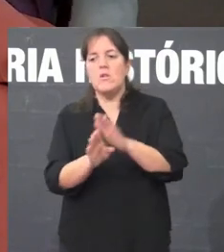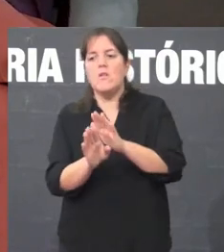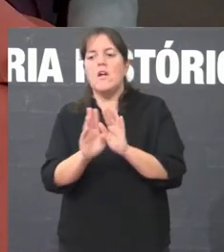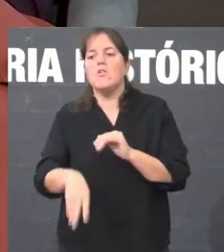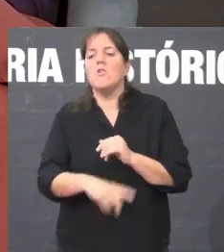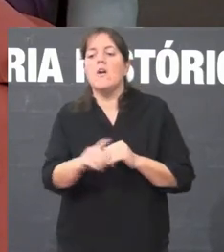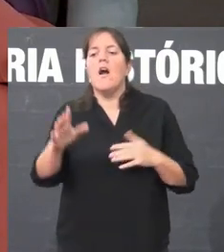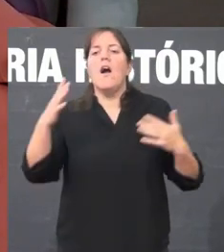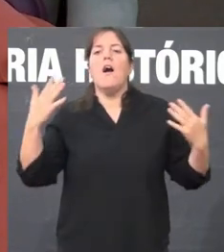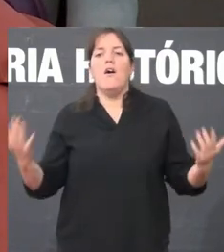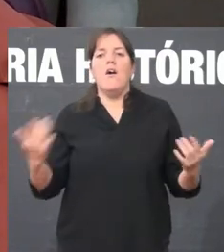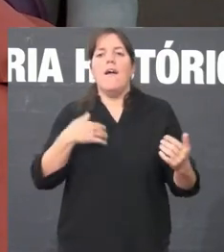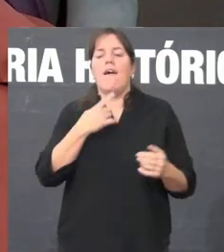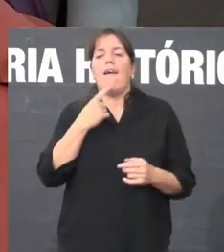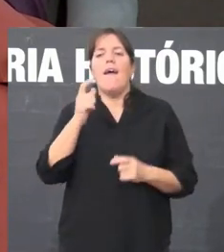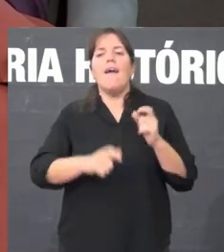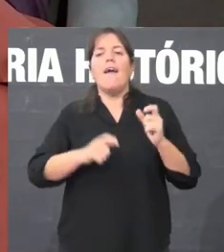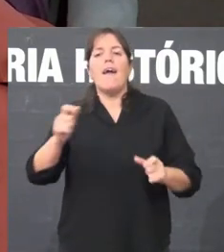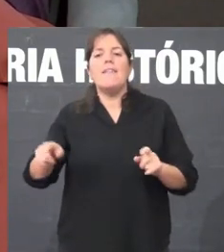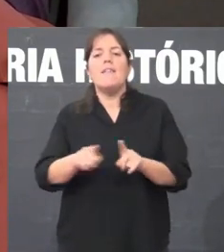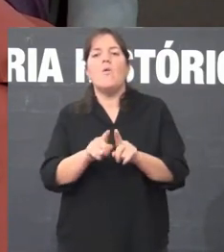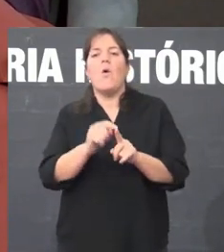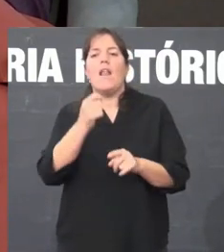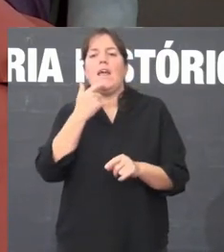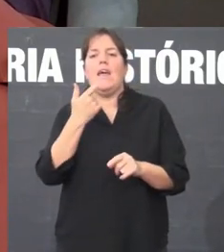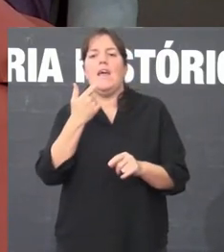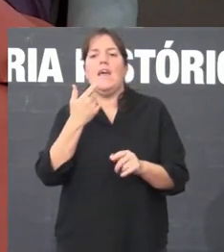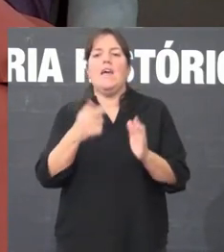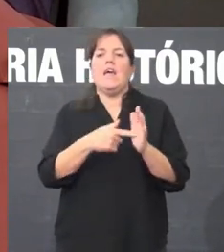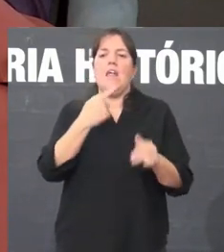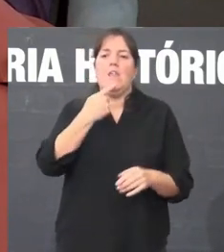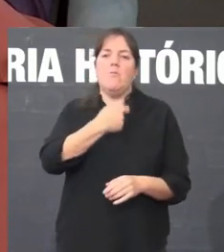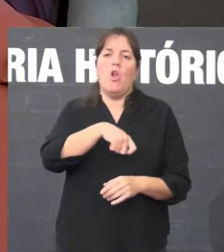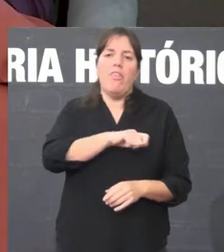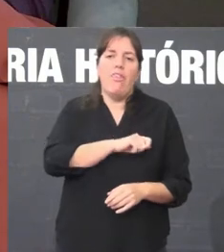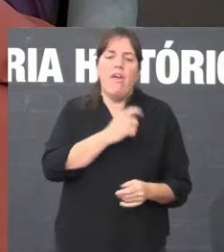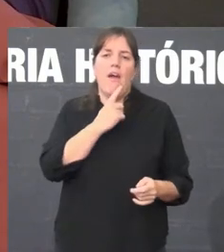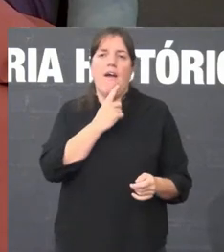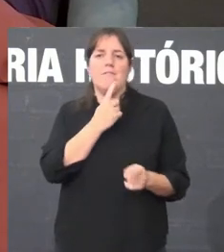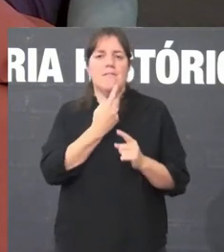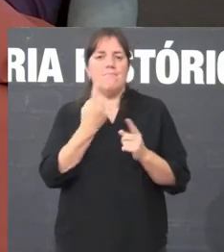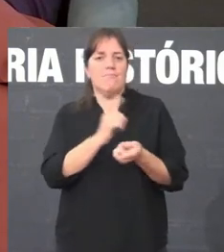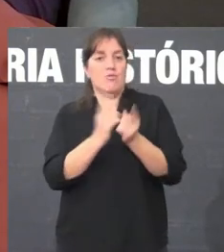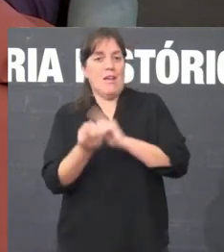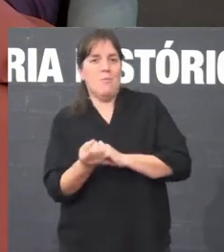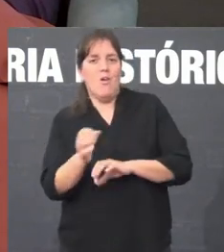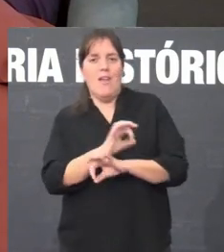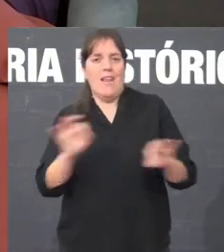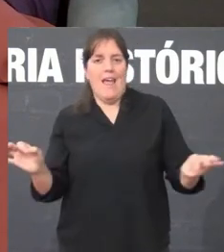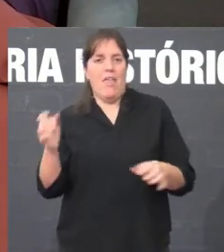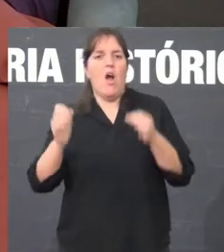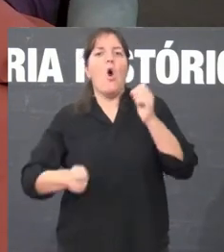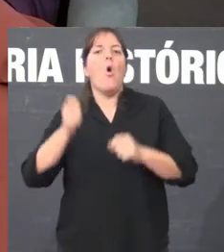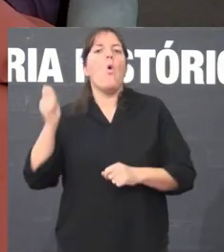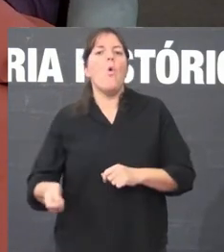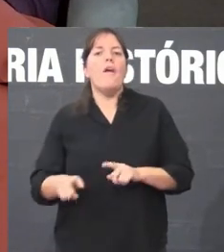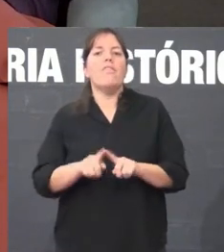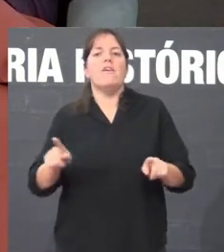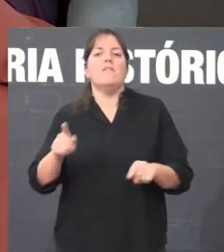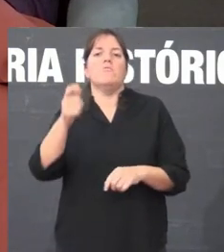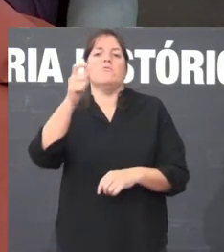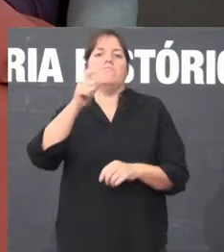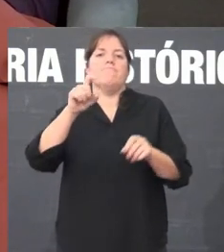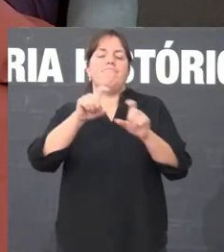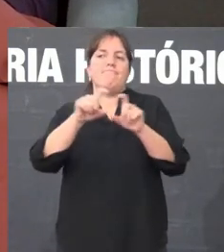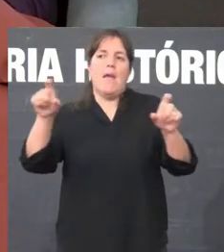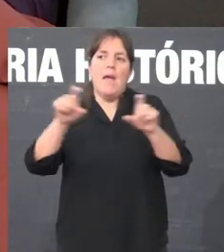evidentemente hubo mucha gente que no fue depurada, policía, jueces, bueno, gente que se había quedado en empresas